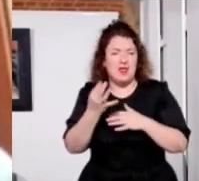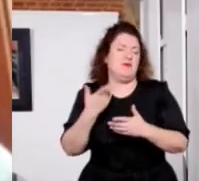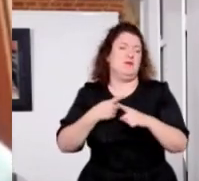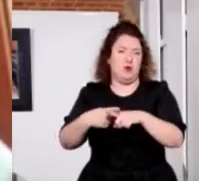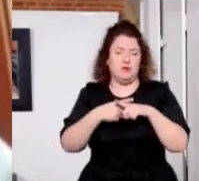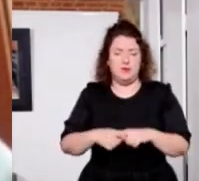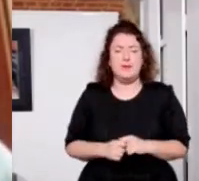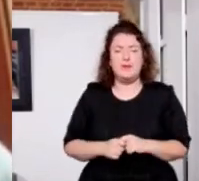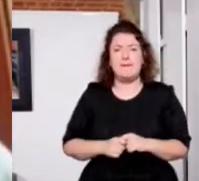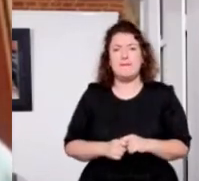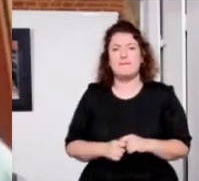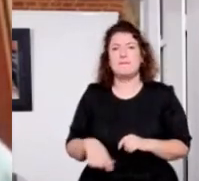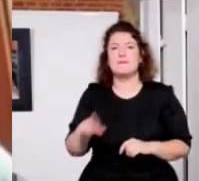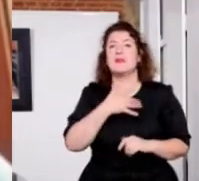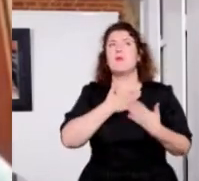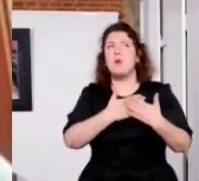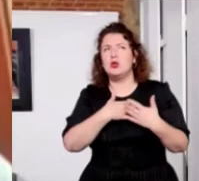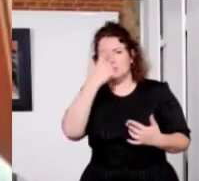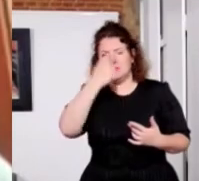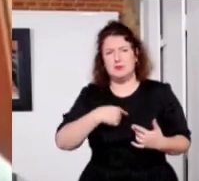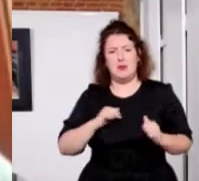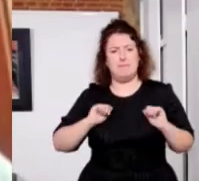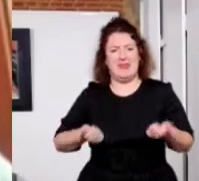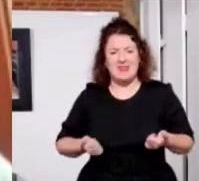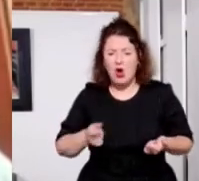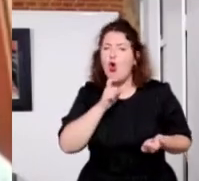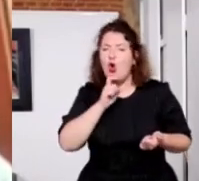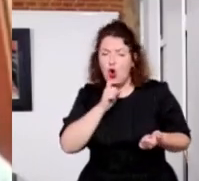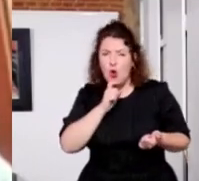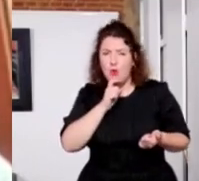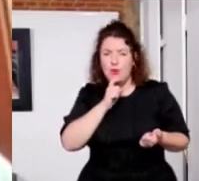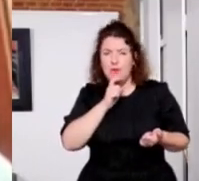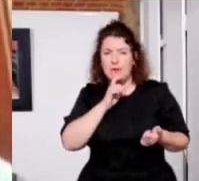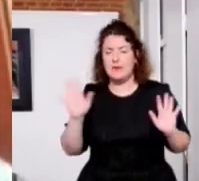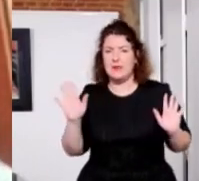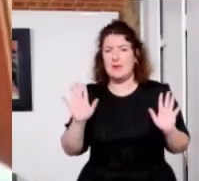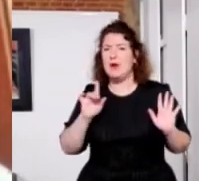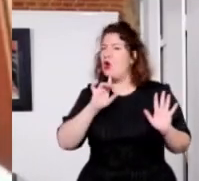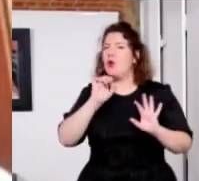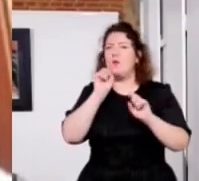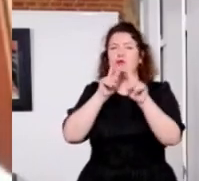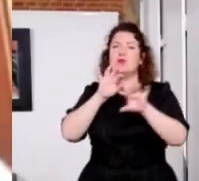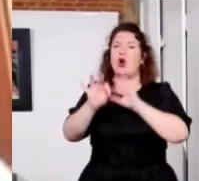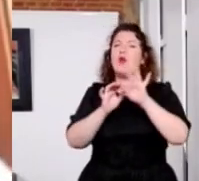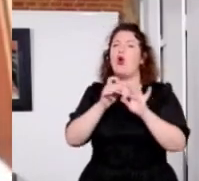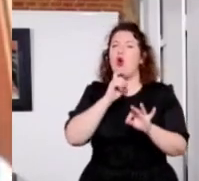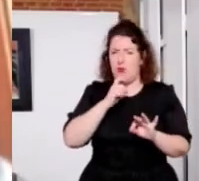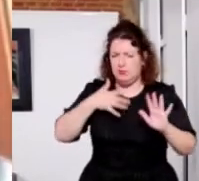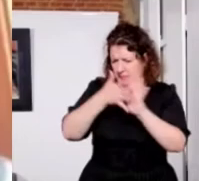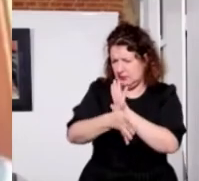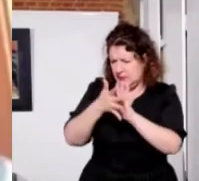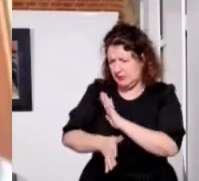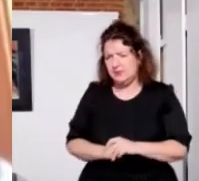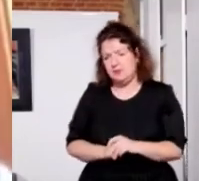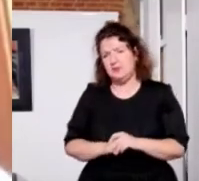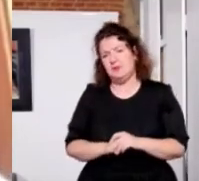a título personal, porque uno siempre empieza su voluntariado una vez, pero no lo debería ser a título organizativo. Vamos a los tres